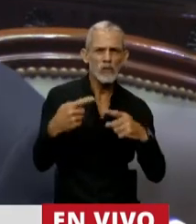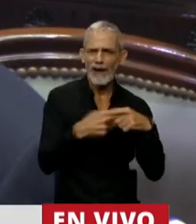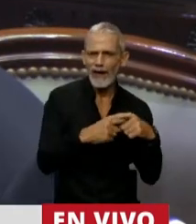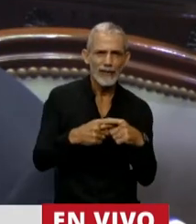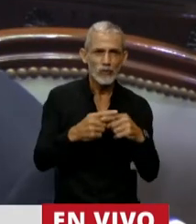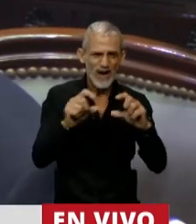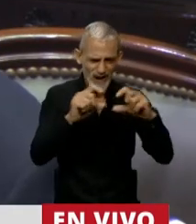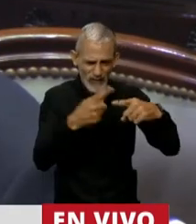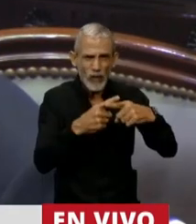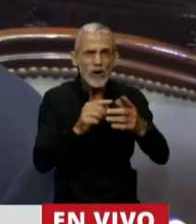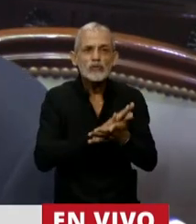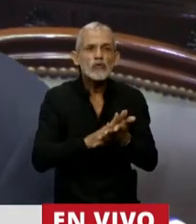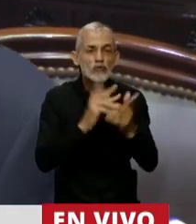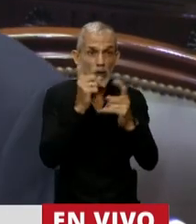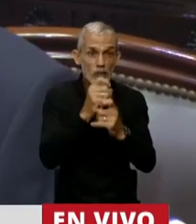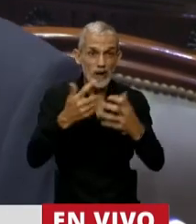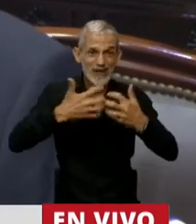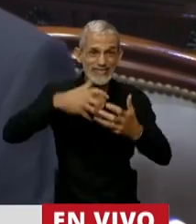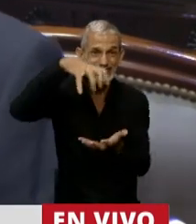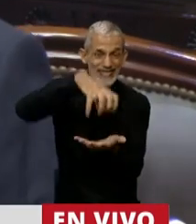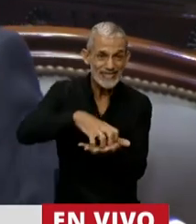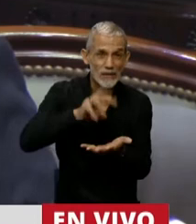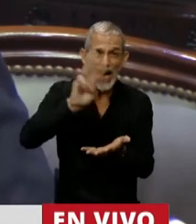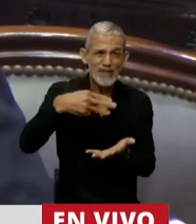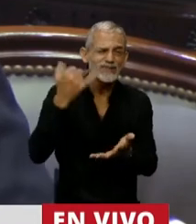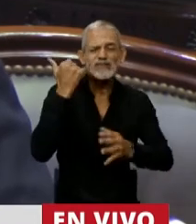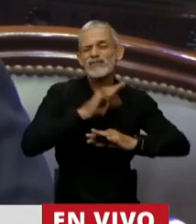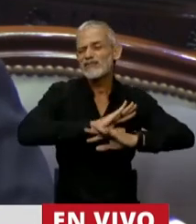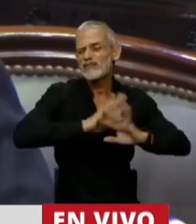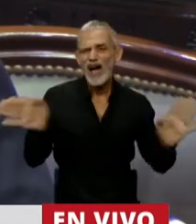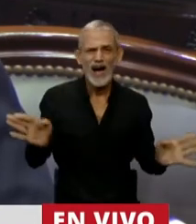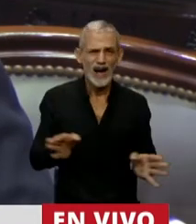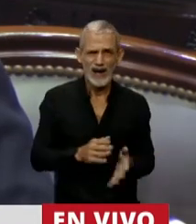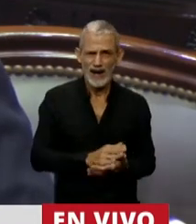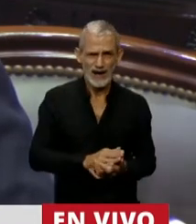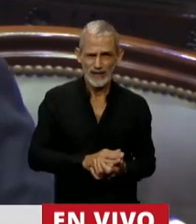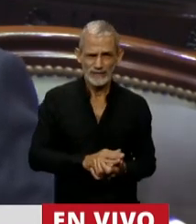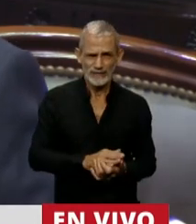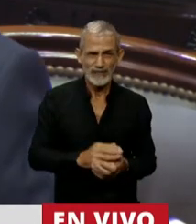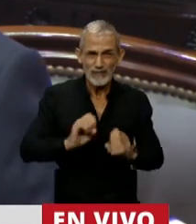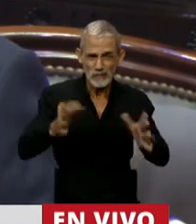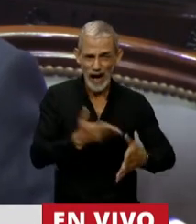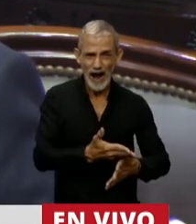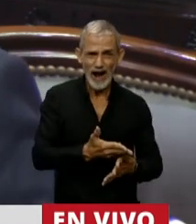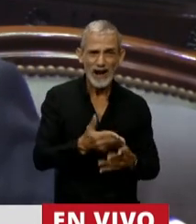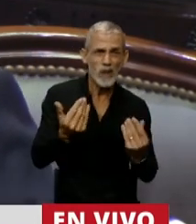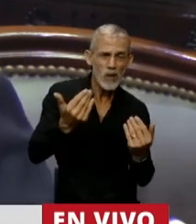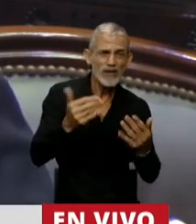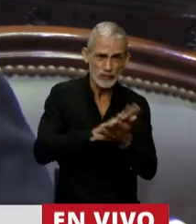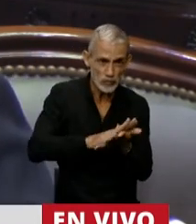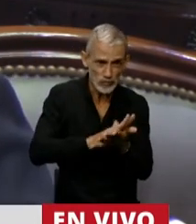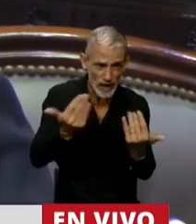si la fórmula fueran a resolver el problema de un sistema previsional que no va más y que no lo van a poder